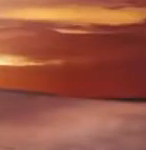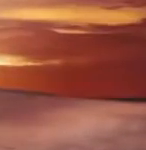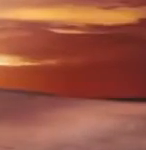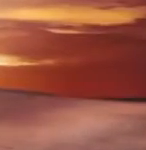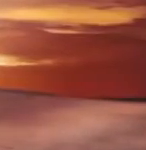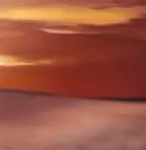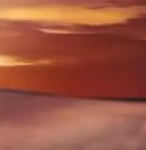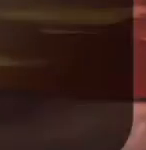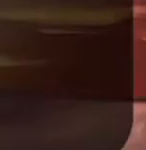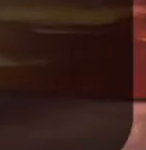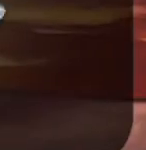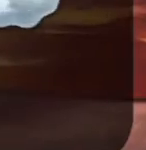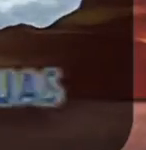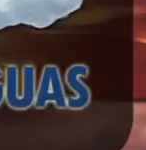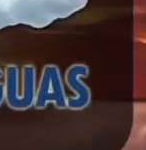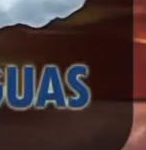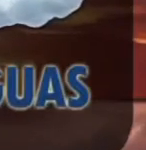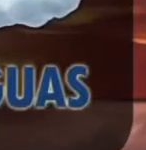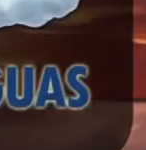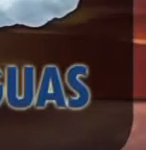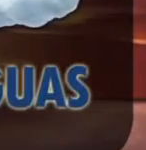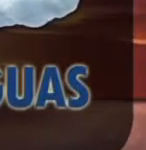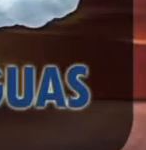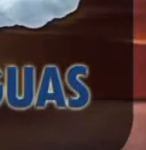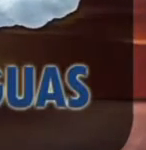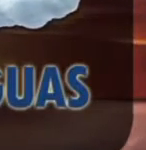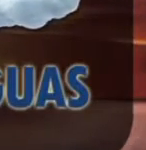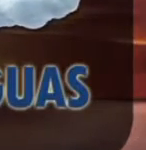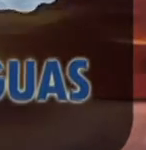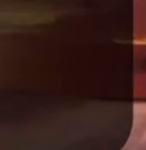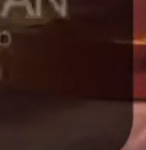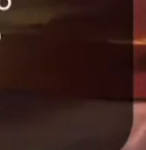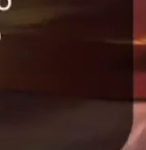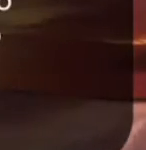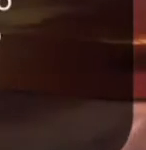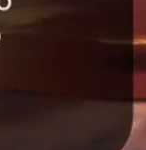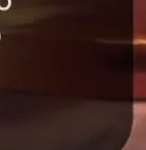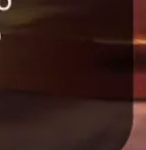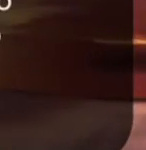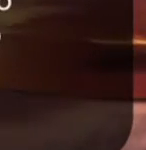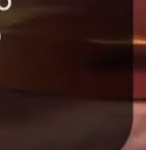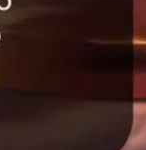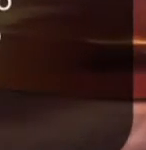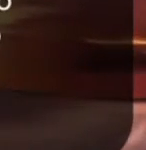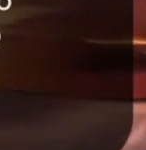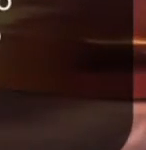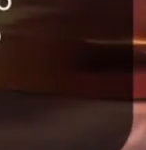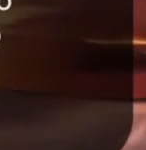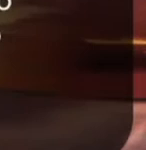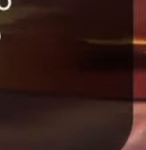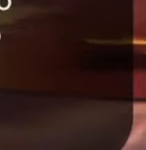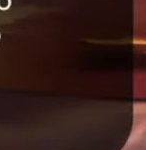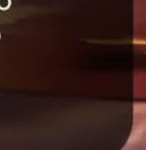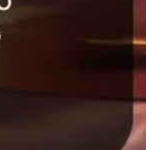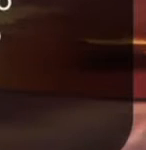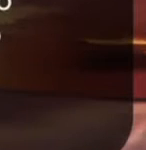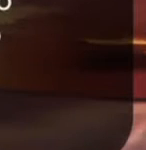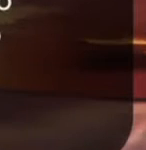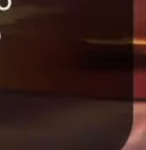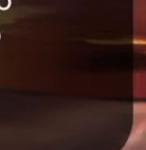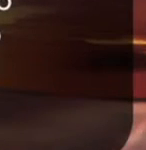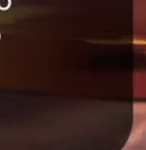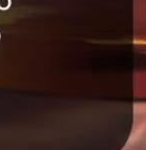principales localidades de nuestro querido Pacífico. Sol y paraguas, Armando. Sí, señor, iniciamos el recorrido con la capital del Valle del Cauca, que a esta